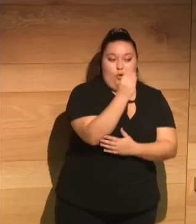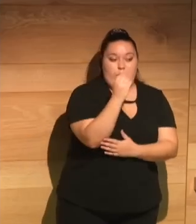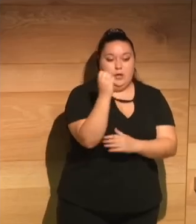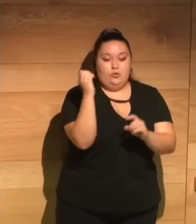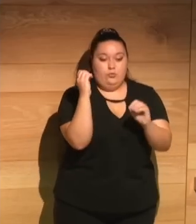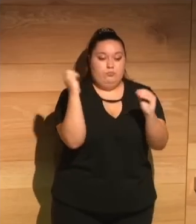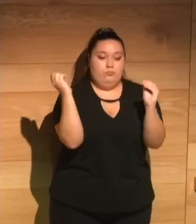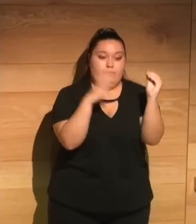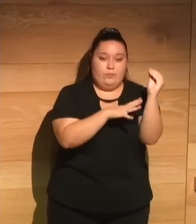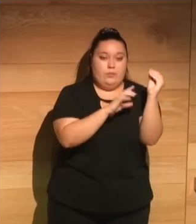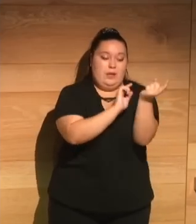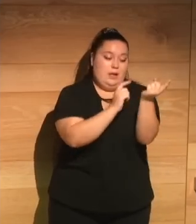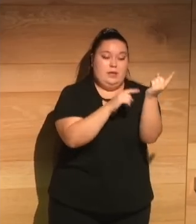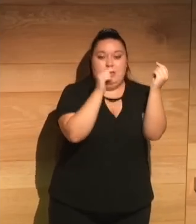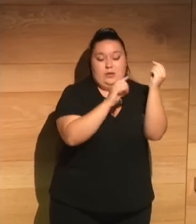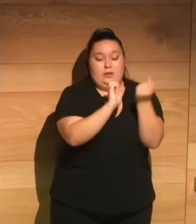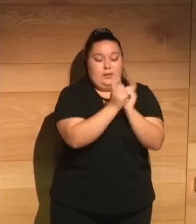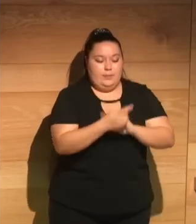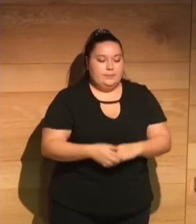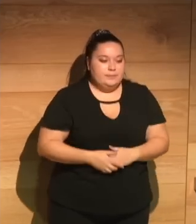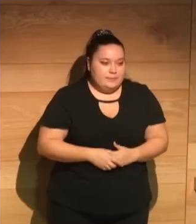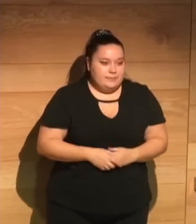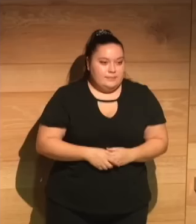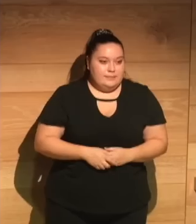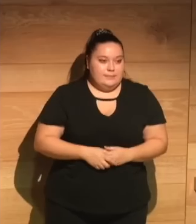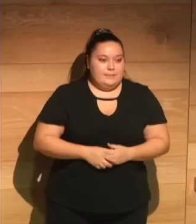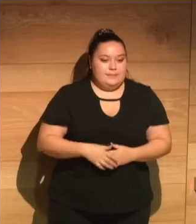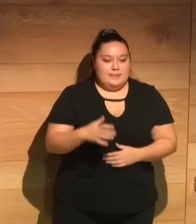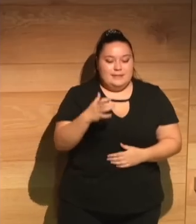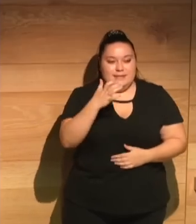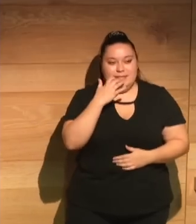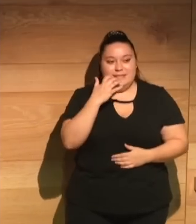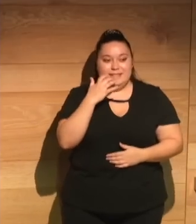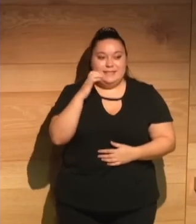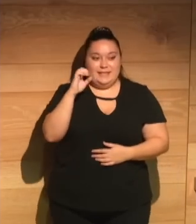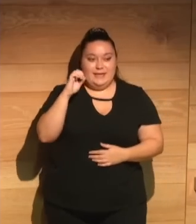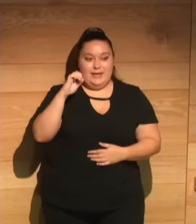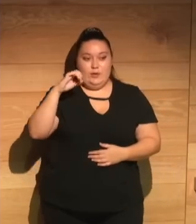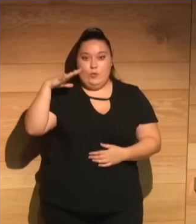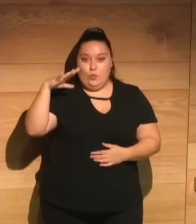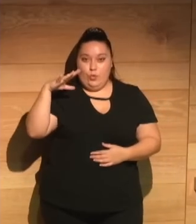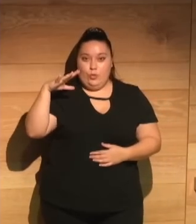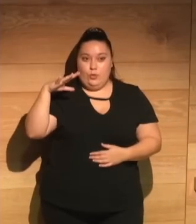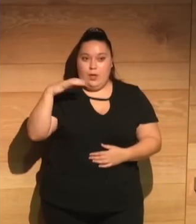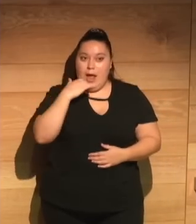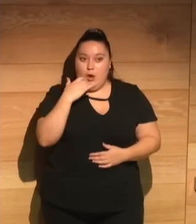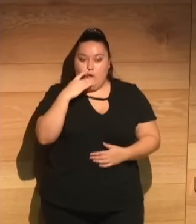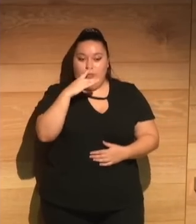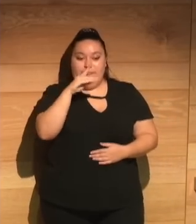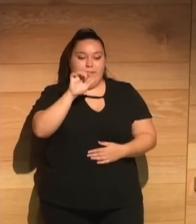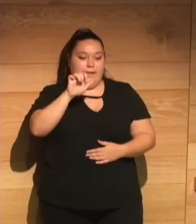ya conocemos, en la película fotográfica que ya conocemos, cuando recibe demasiada cantidad de luz se vela, porque lo que hace es degradar